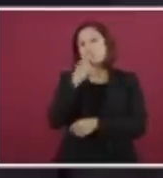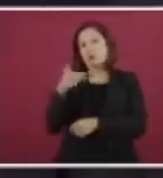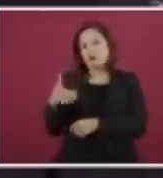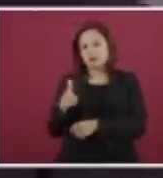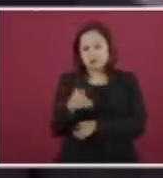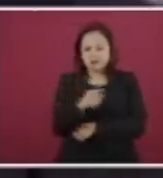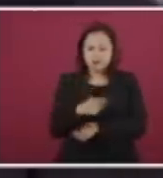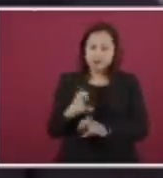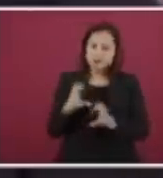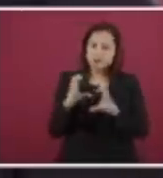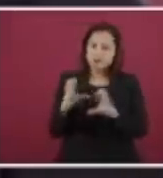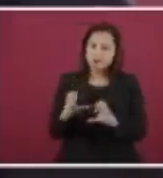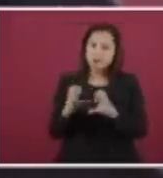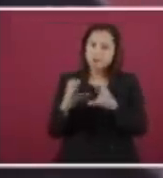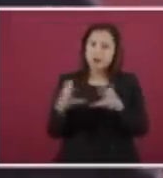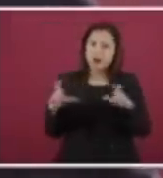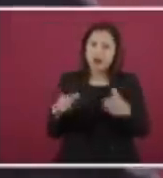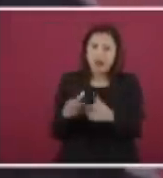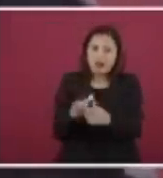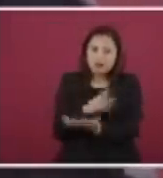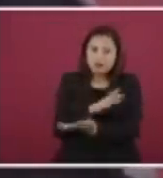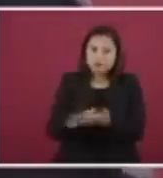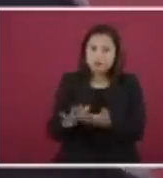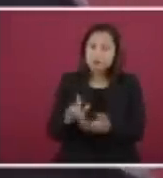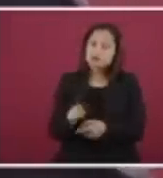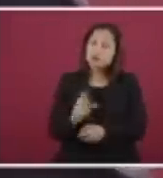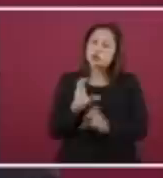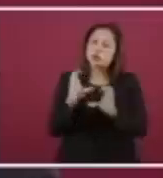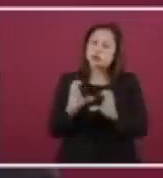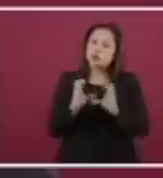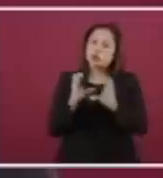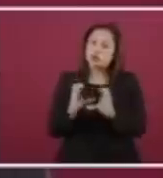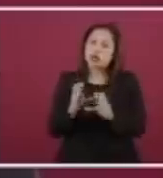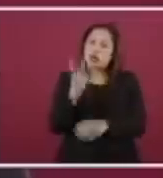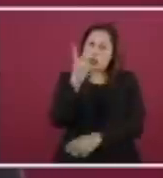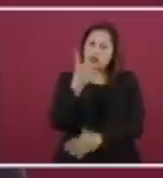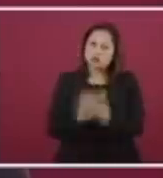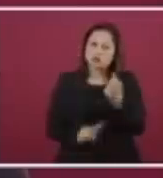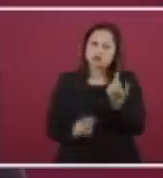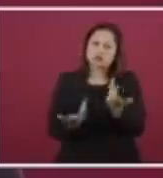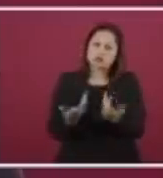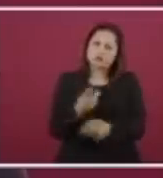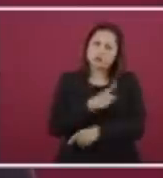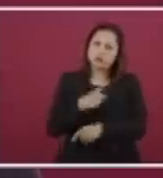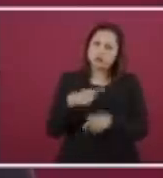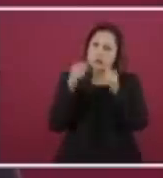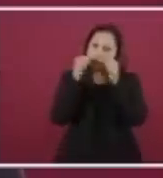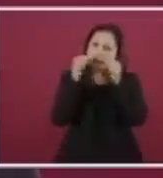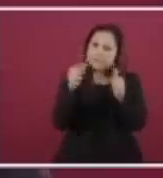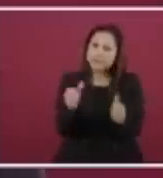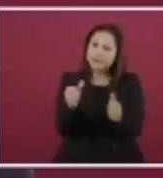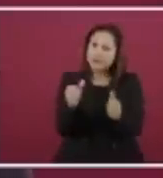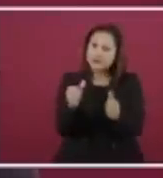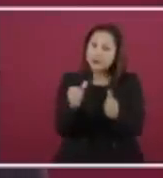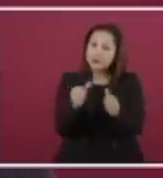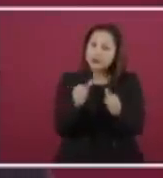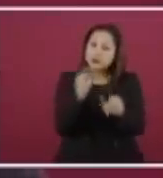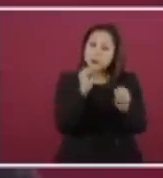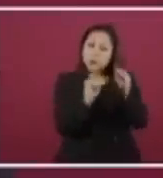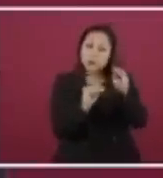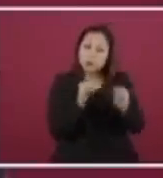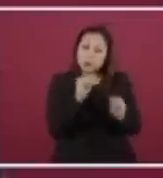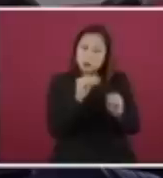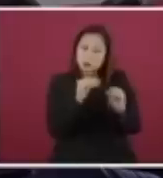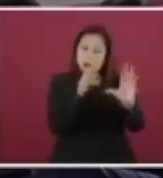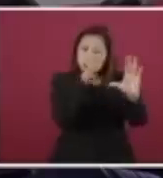vías de extinción. Eso es lo que se está procurando ahí, con acuerdos, buscando